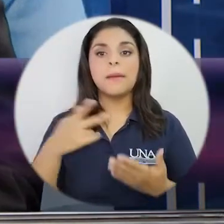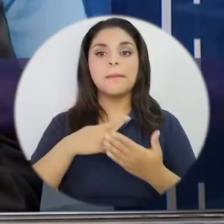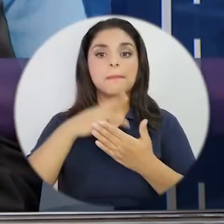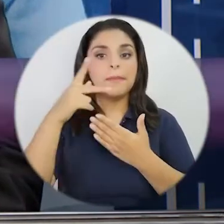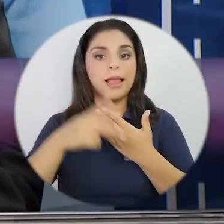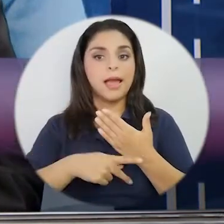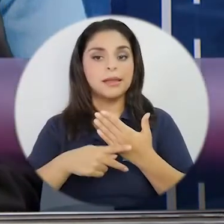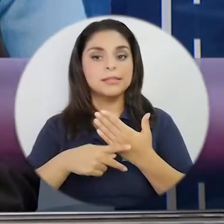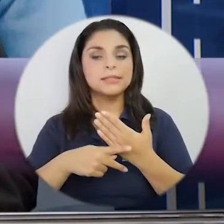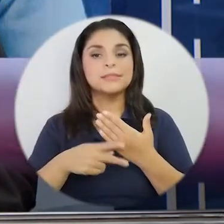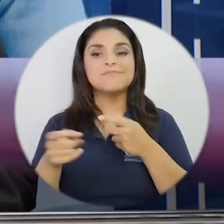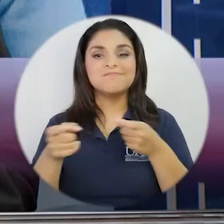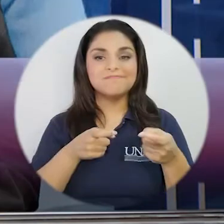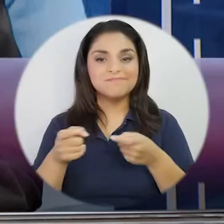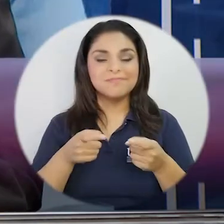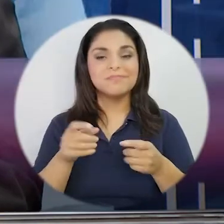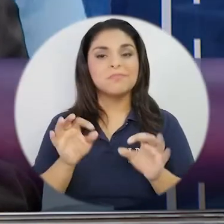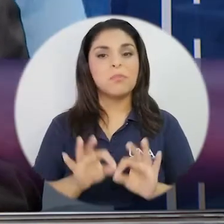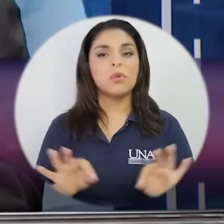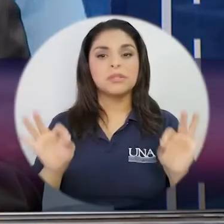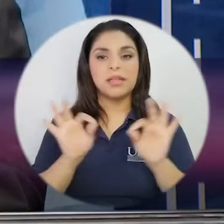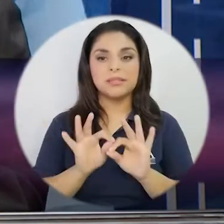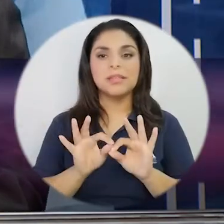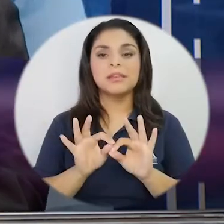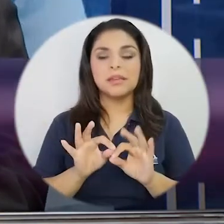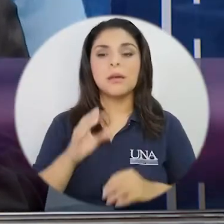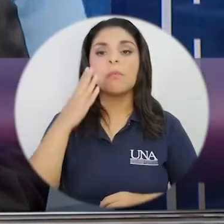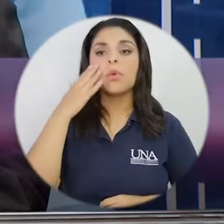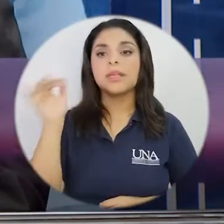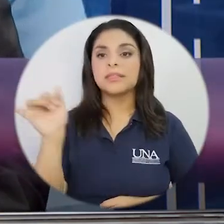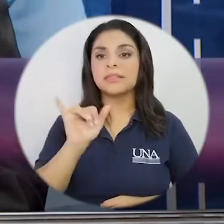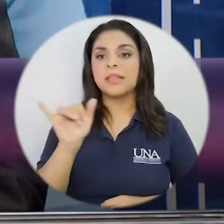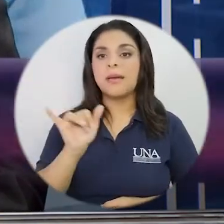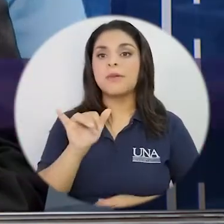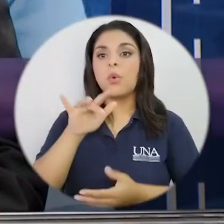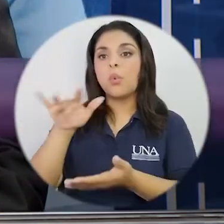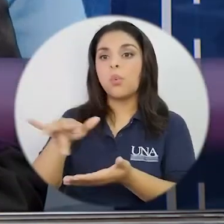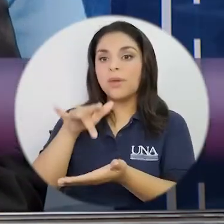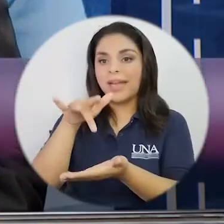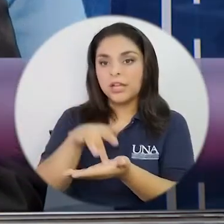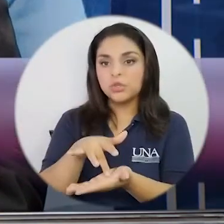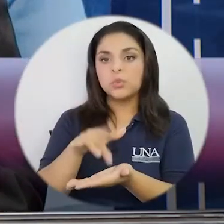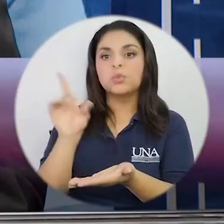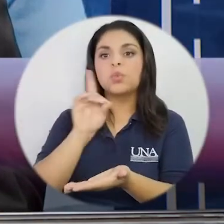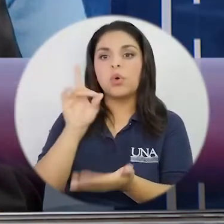parte de los planes reguladores, las densidades también